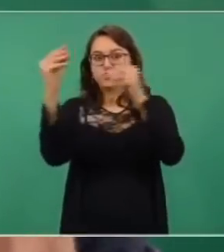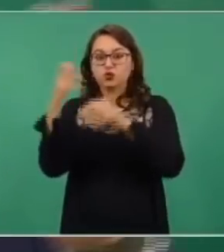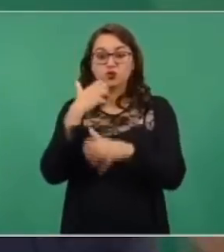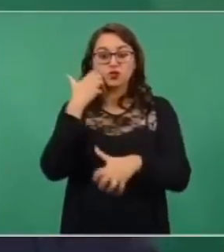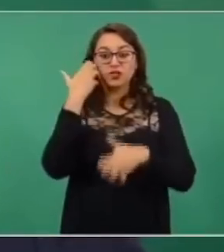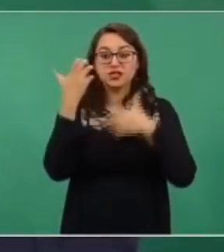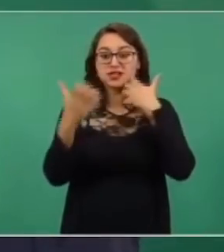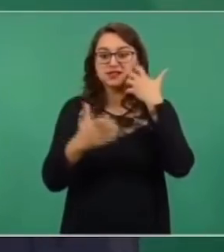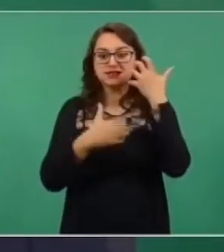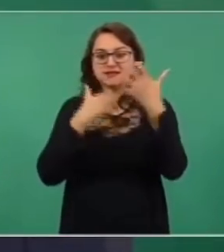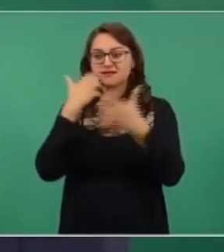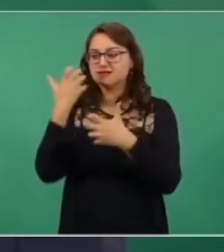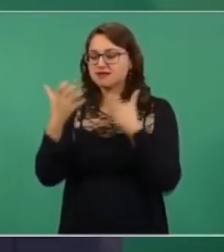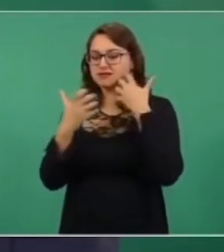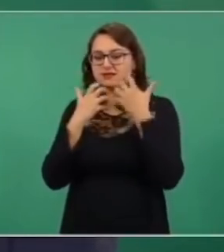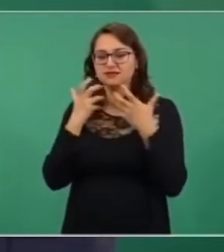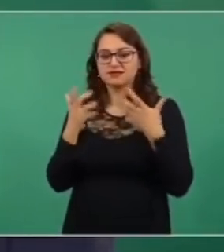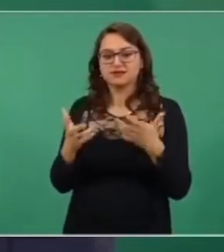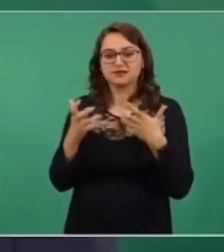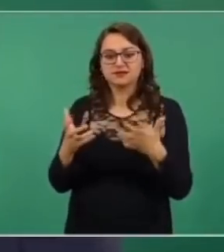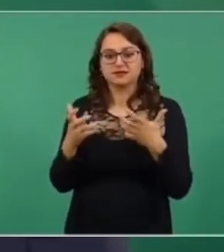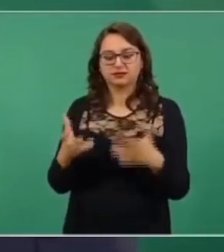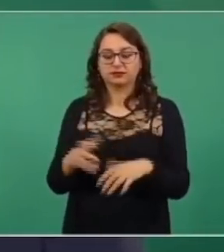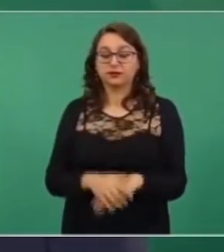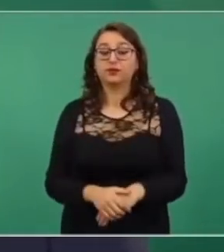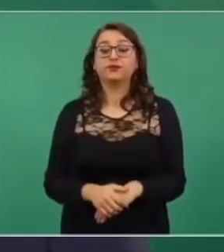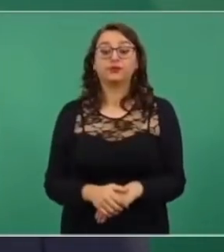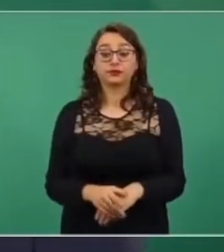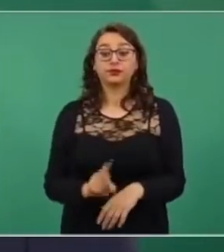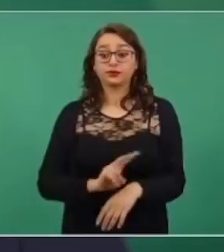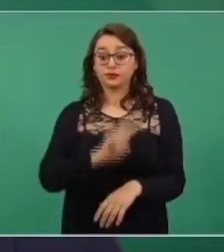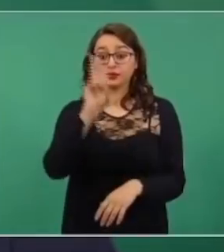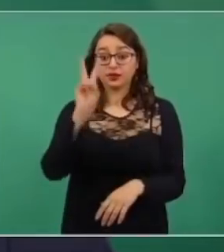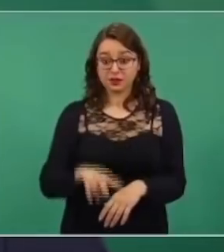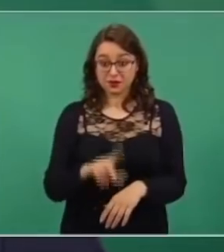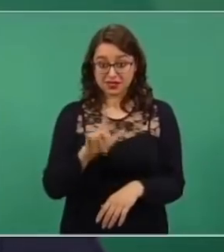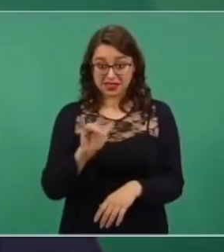más que otros, del cual va a depender